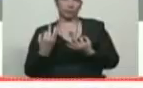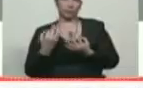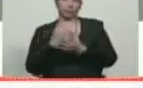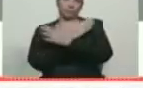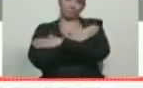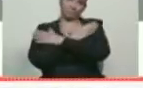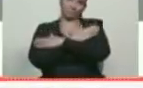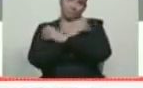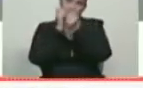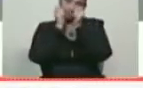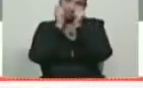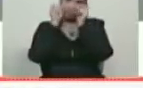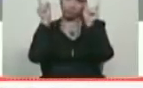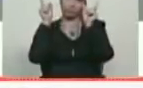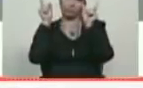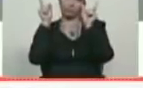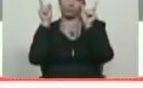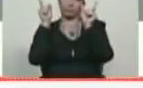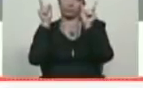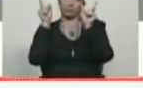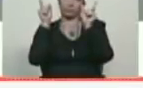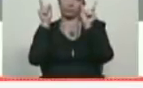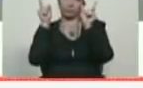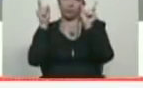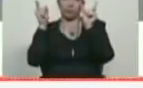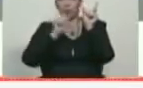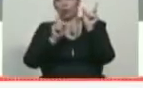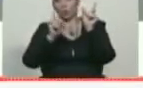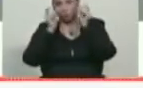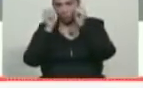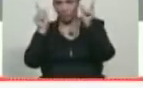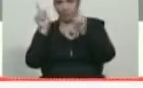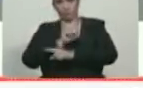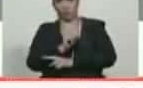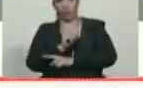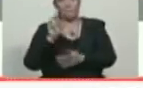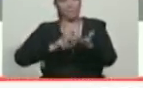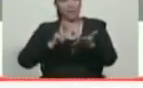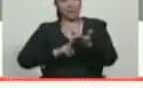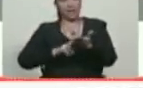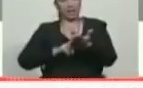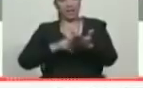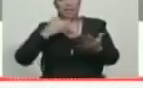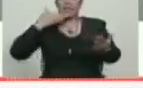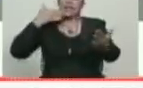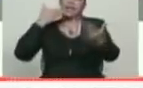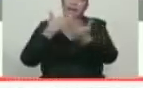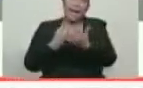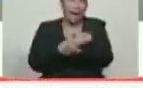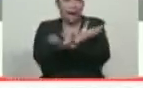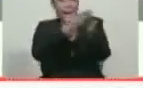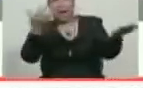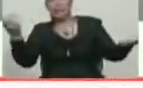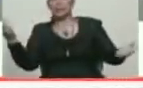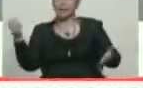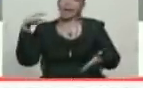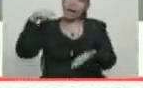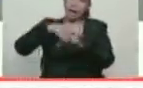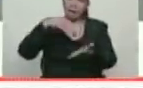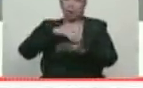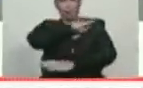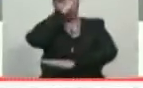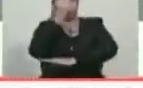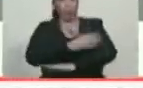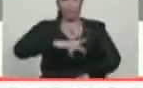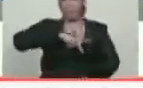gratamente sorprendido. En verdad no estoy sorprendido. En verdad lo que le doy es las gracias a Carabobo por la fuerza y la